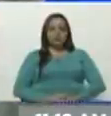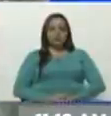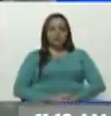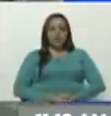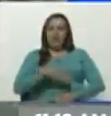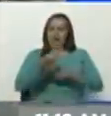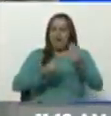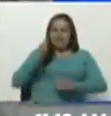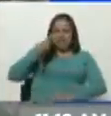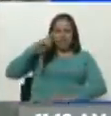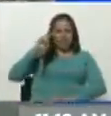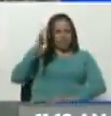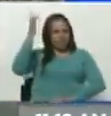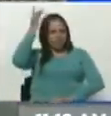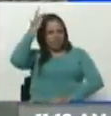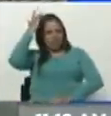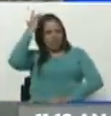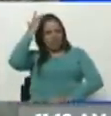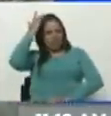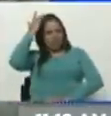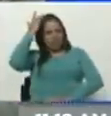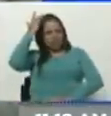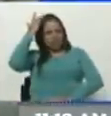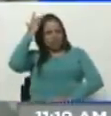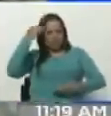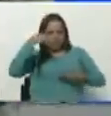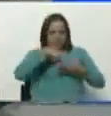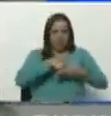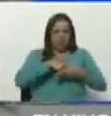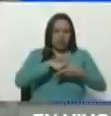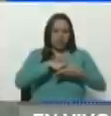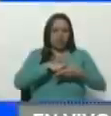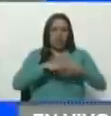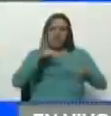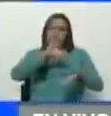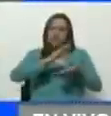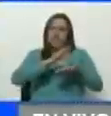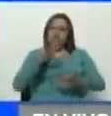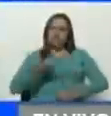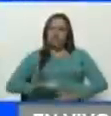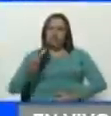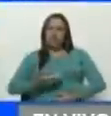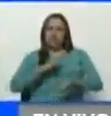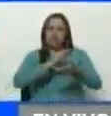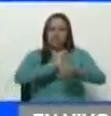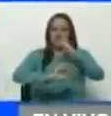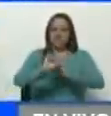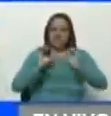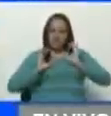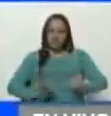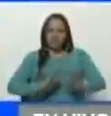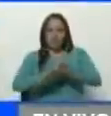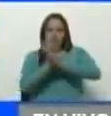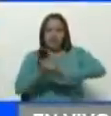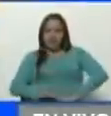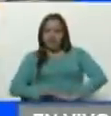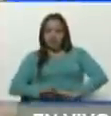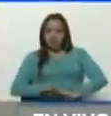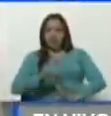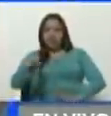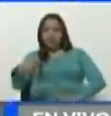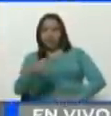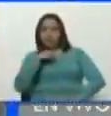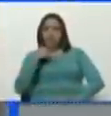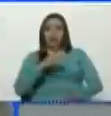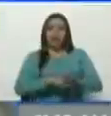disimuló, ocupó los centros estratégicos de defensa y acabó con el organismo. En esos dos